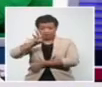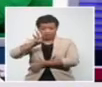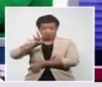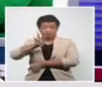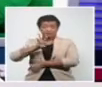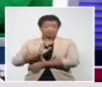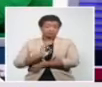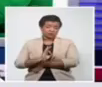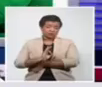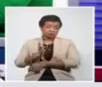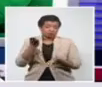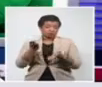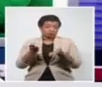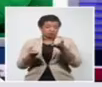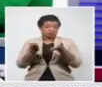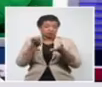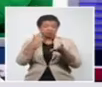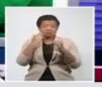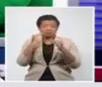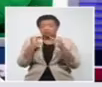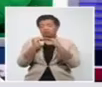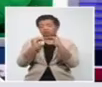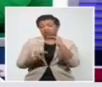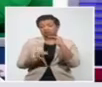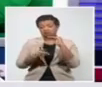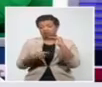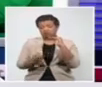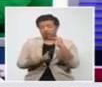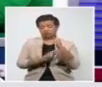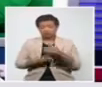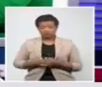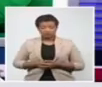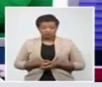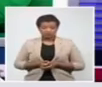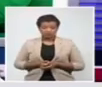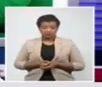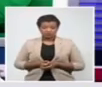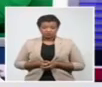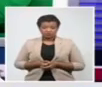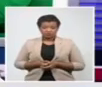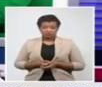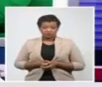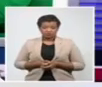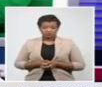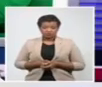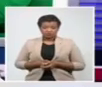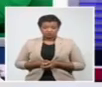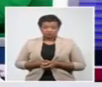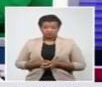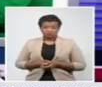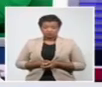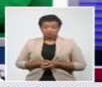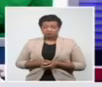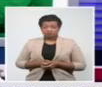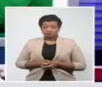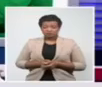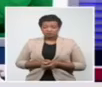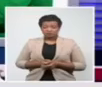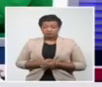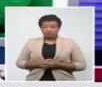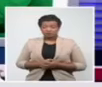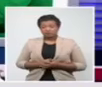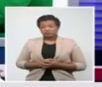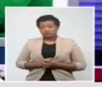pues es una tasa de letalidad inferior a al comportamiento